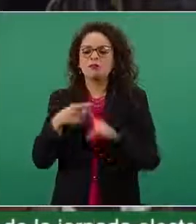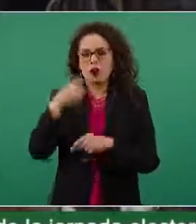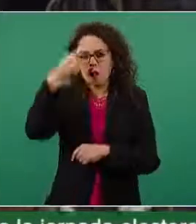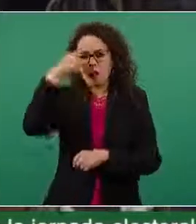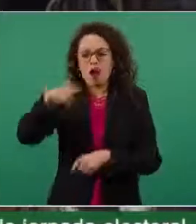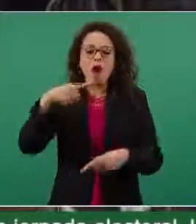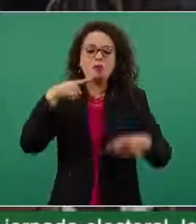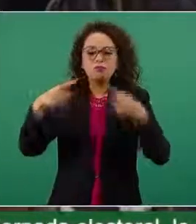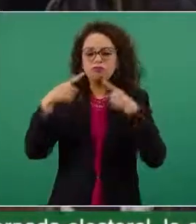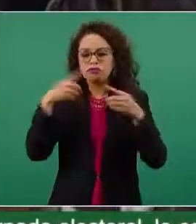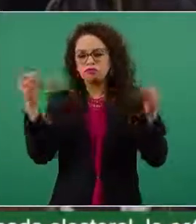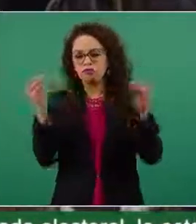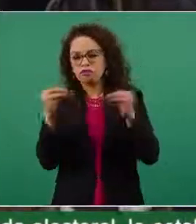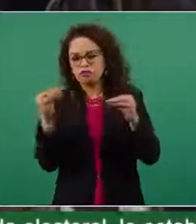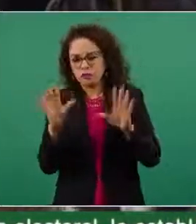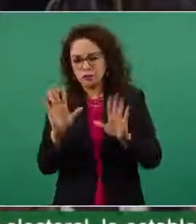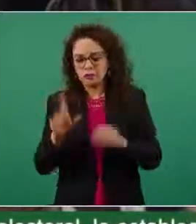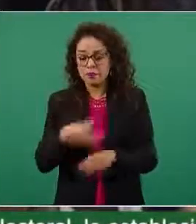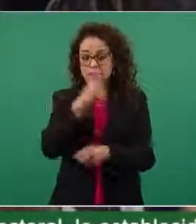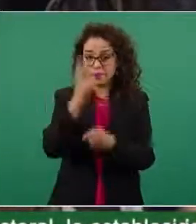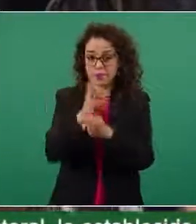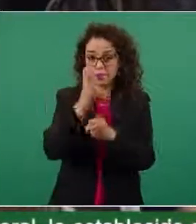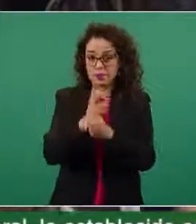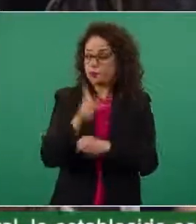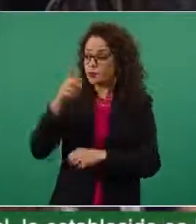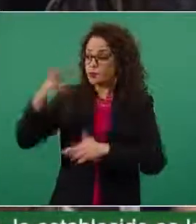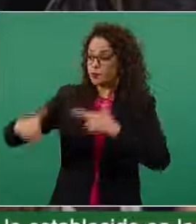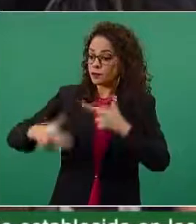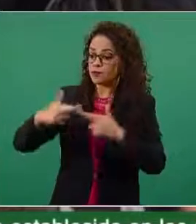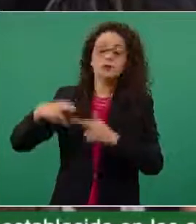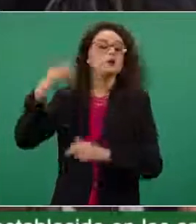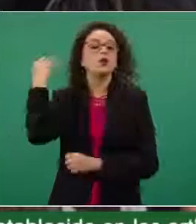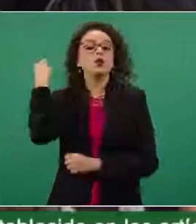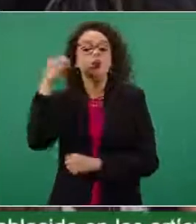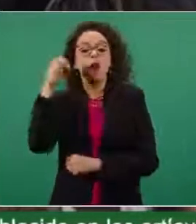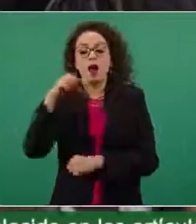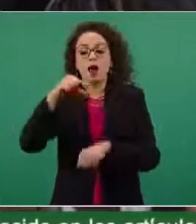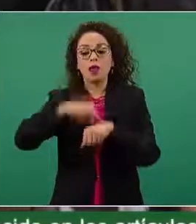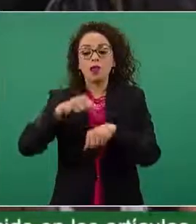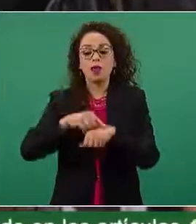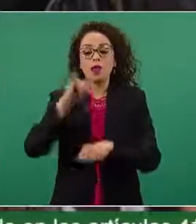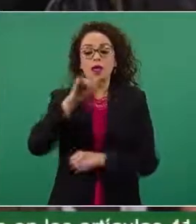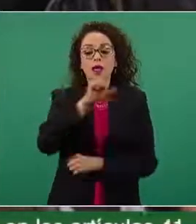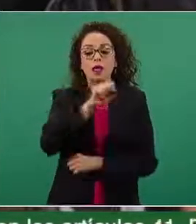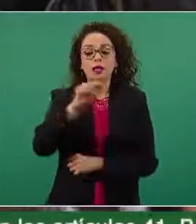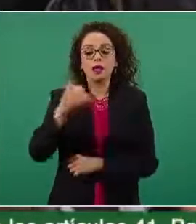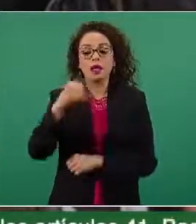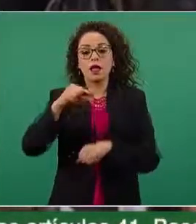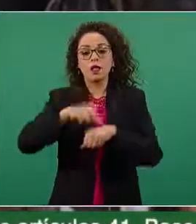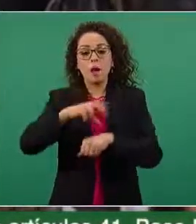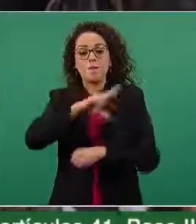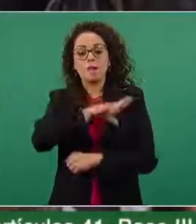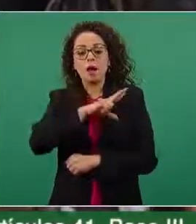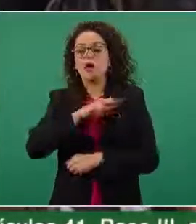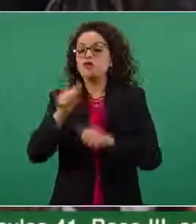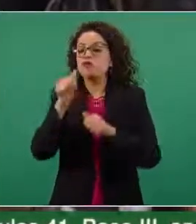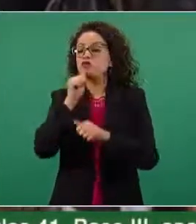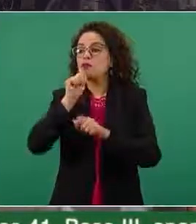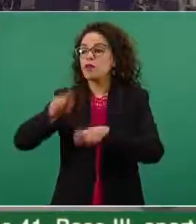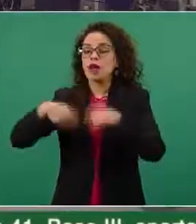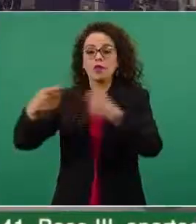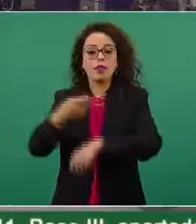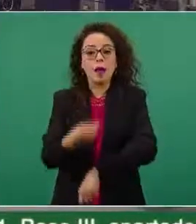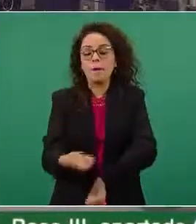en esta región de Oaxaca hay los doctores del ISSSTE y los doctores particulares no han sido vacunados, el